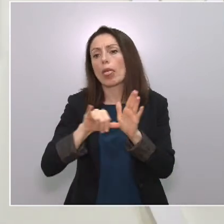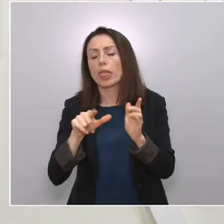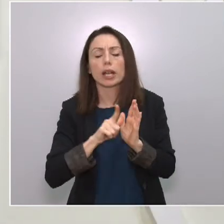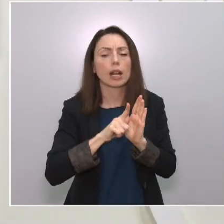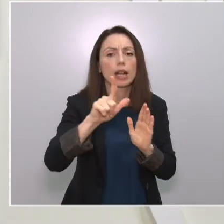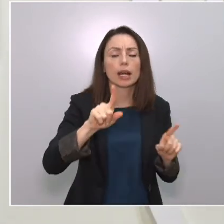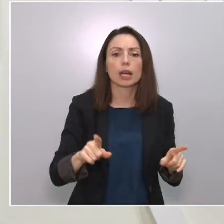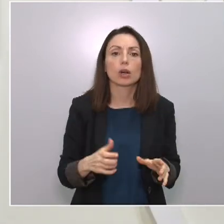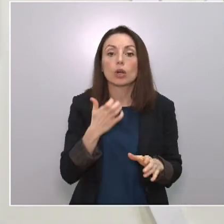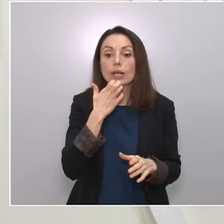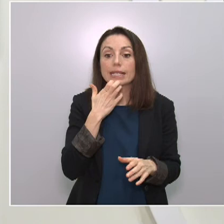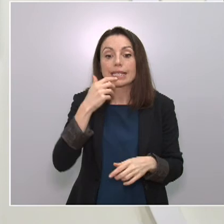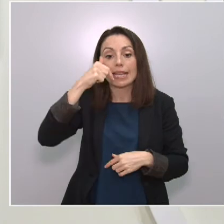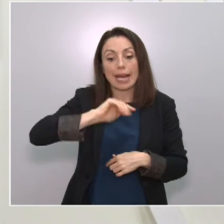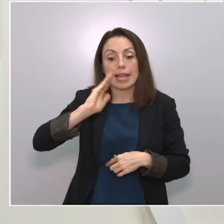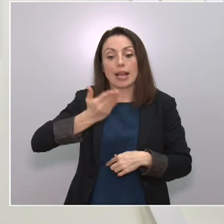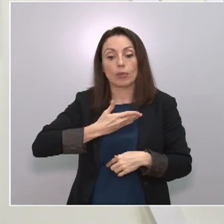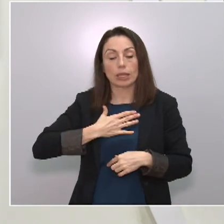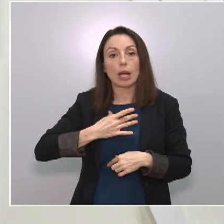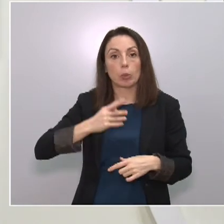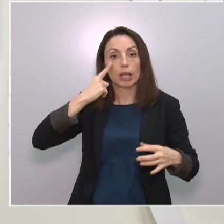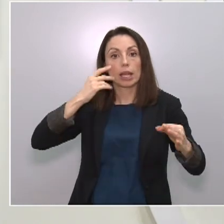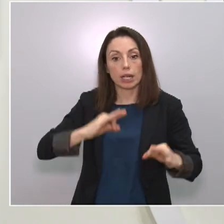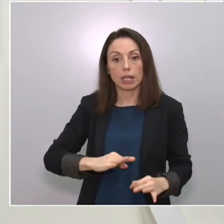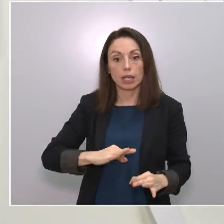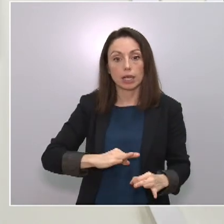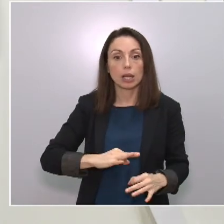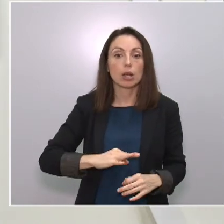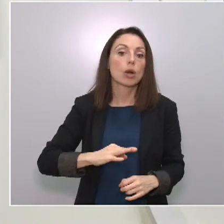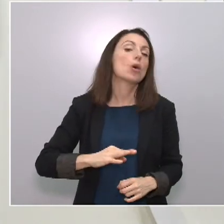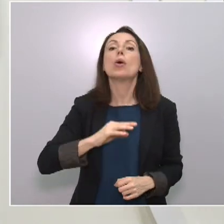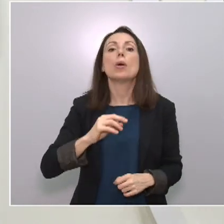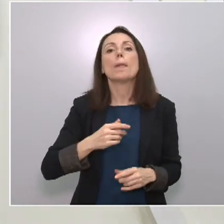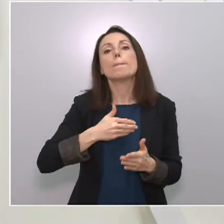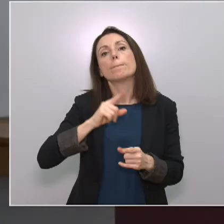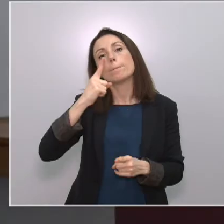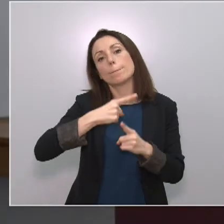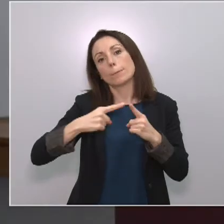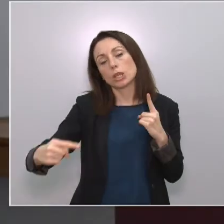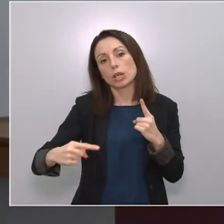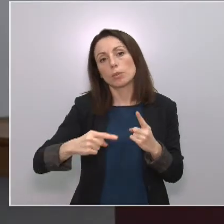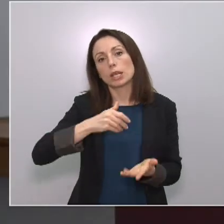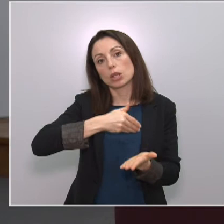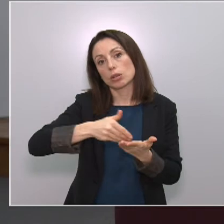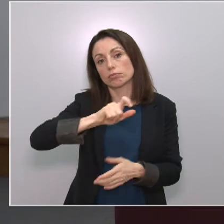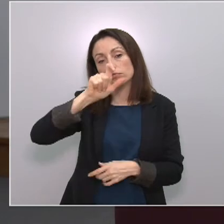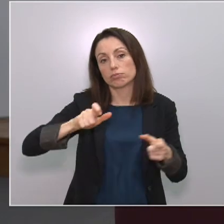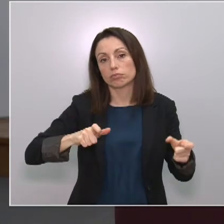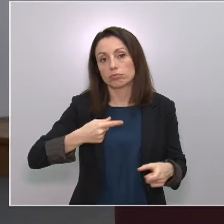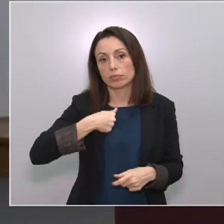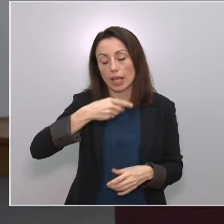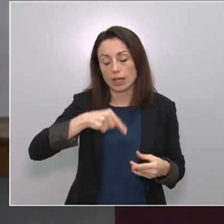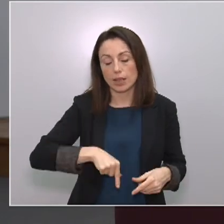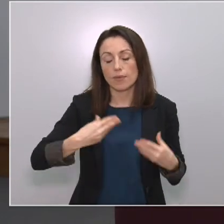todas las que puedan suponer un riesgo para el 1,5 millón de españoles que viven en la región de Murcia. Bueno, respecto a las